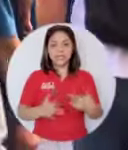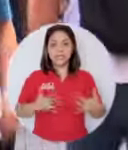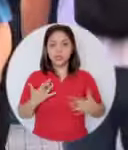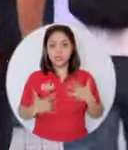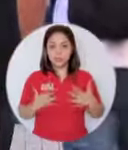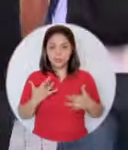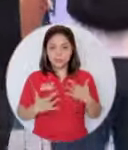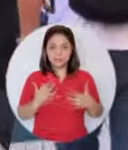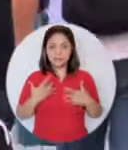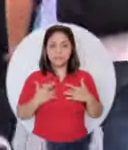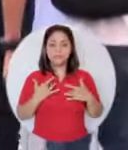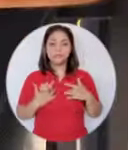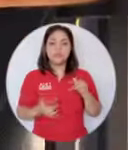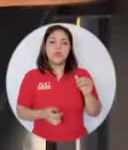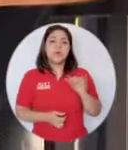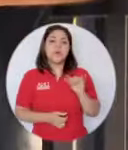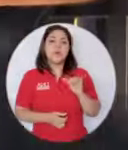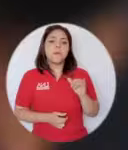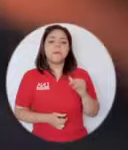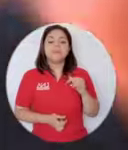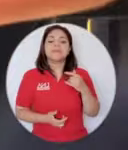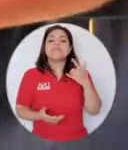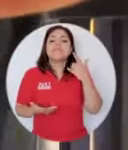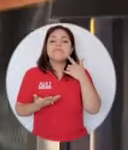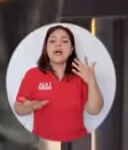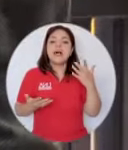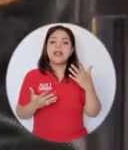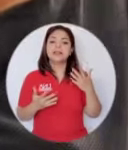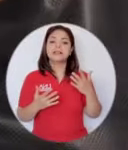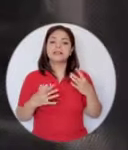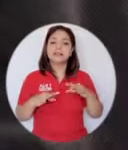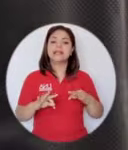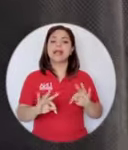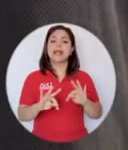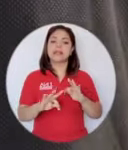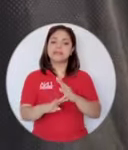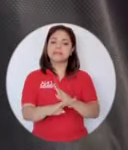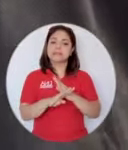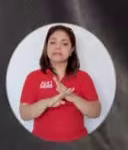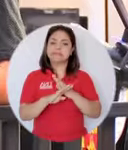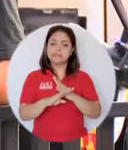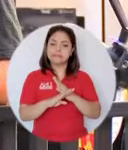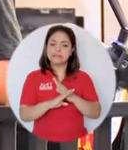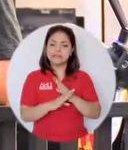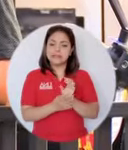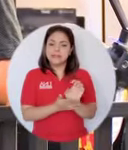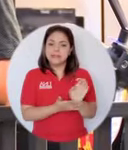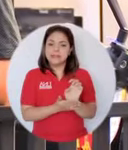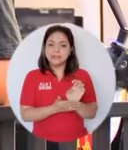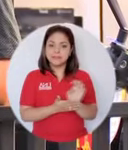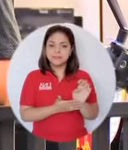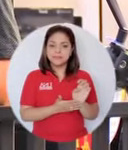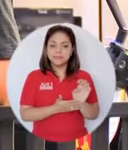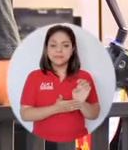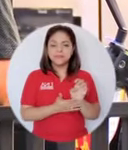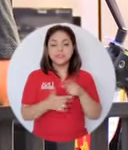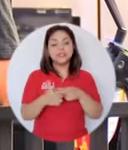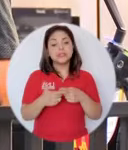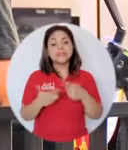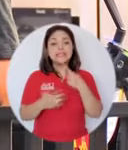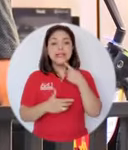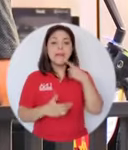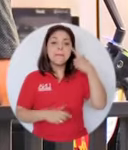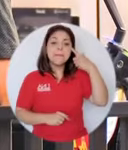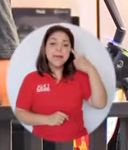que presentan estos síntomas, como para actuar de manera preventiva. Entonces decir, bueno,